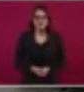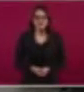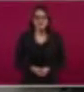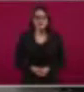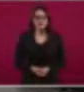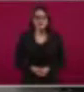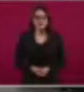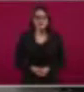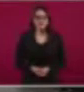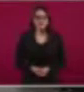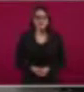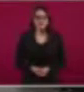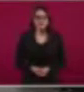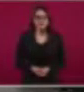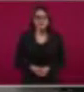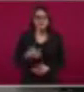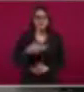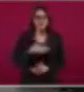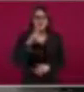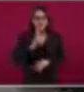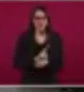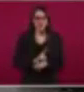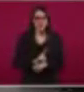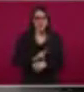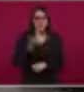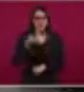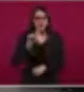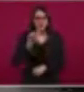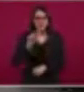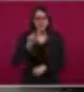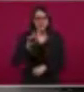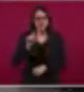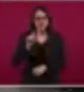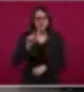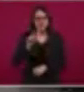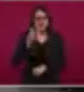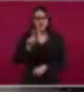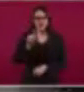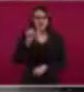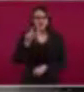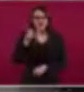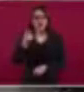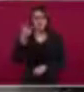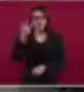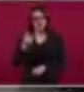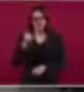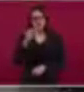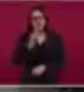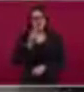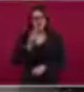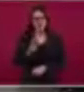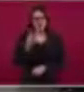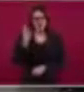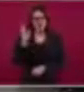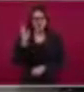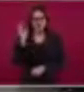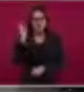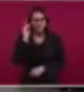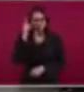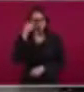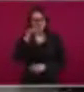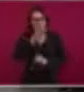Muy buenos días, José Alberto Clemente, de A las 8 las noticias y W Radio 98.5 de la costa de Oaxaca,